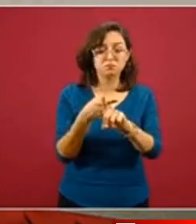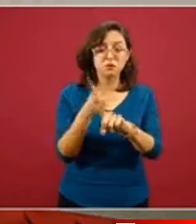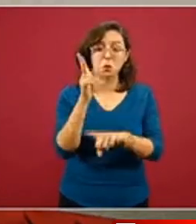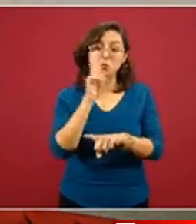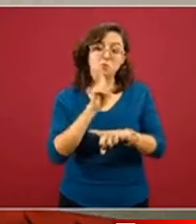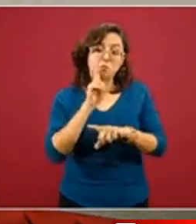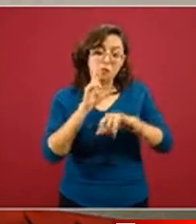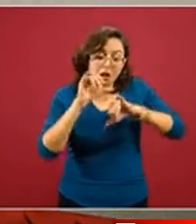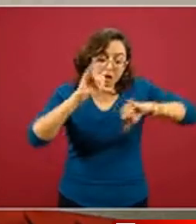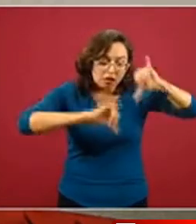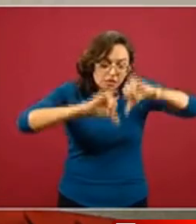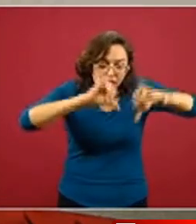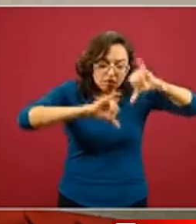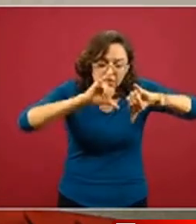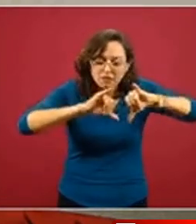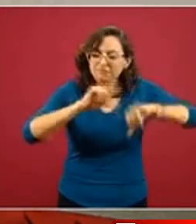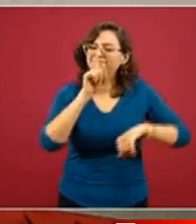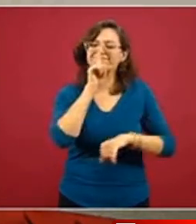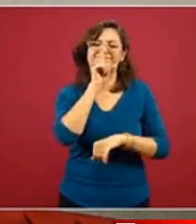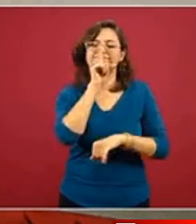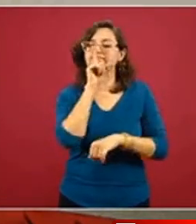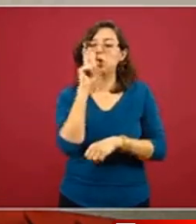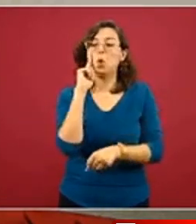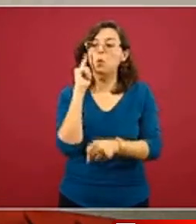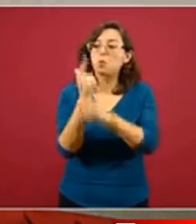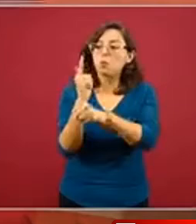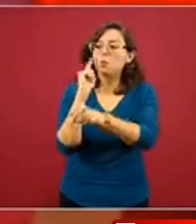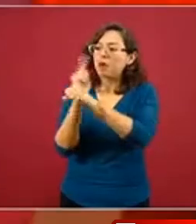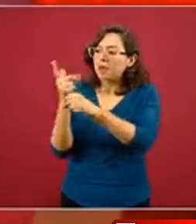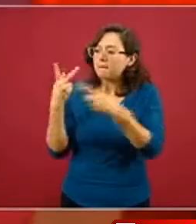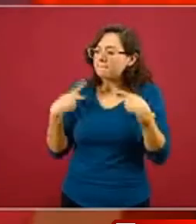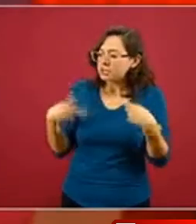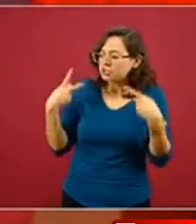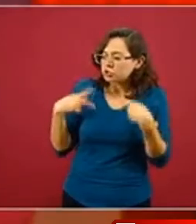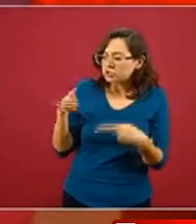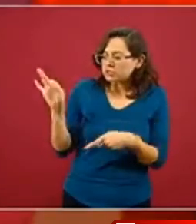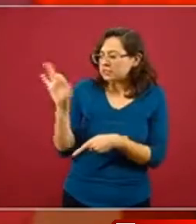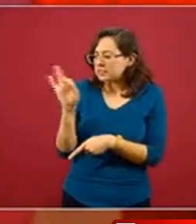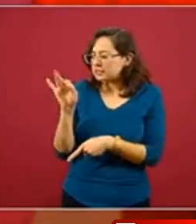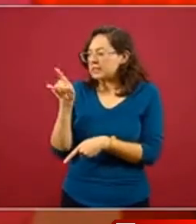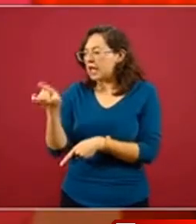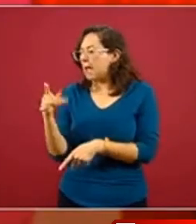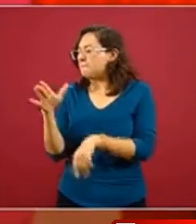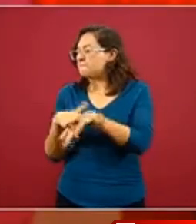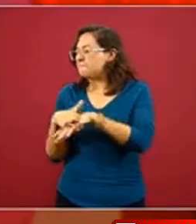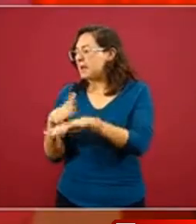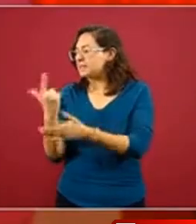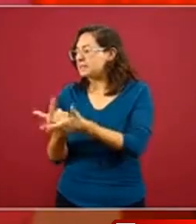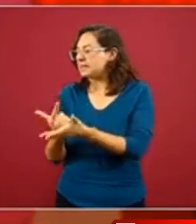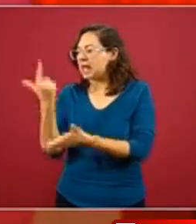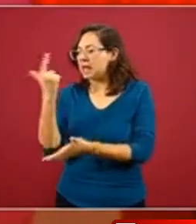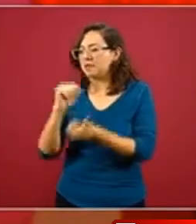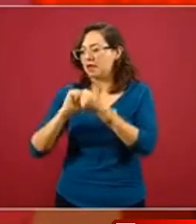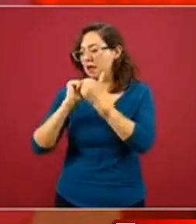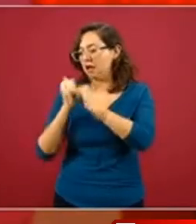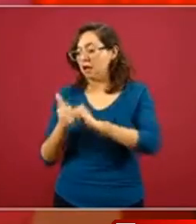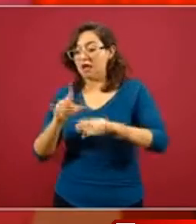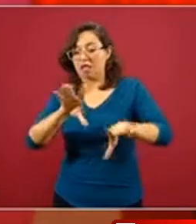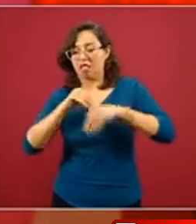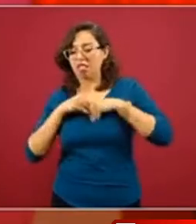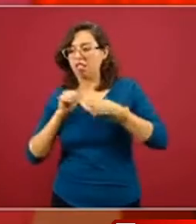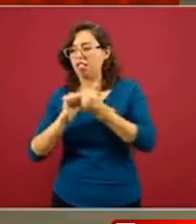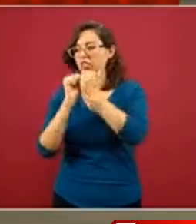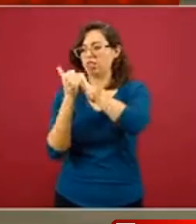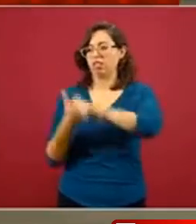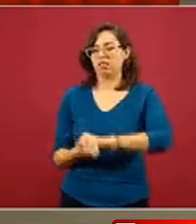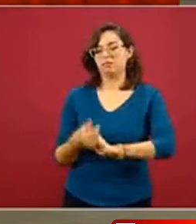el objetivo es identificar tempranamente a personas que tienen mayor riesgo de complicarse si se infectan del